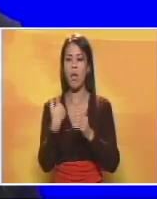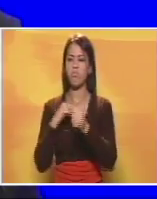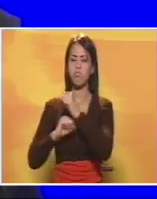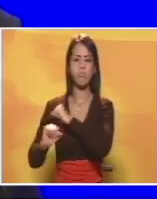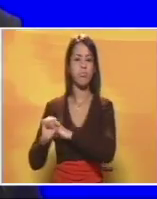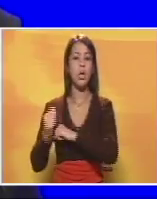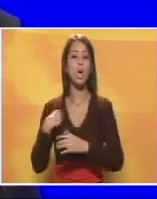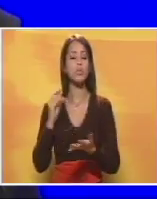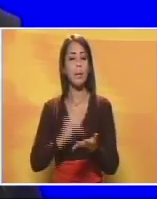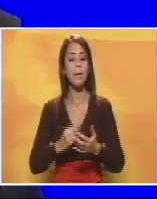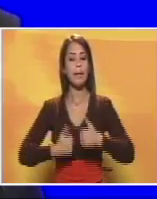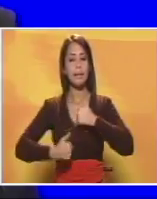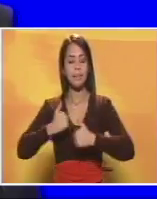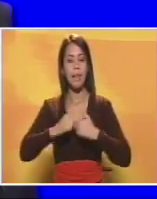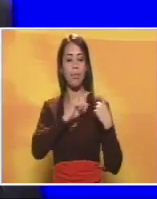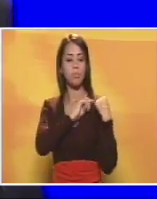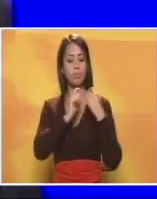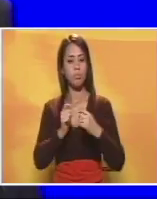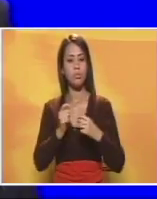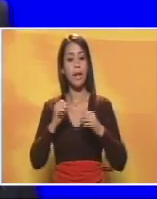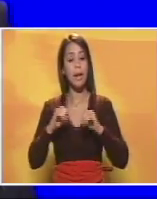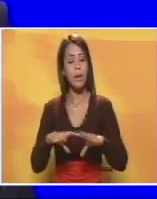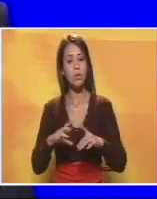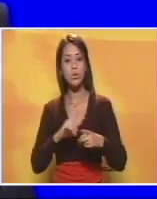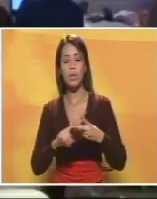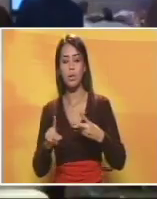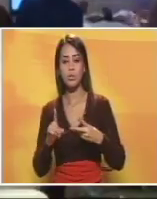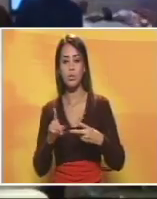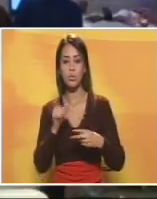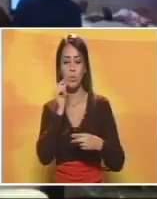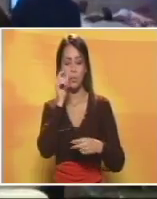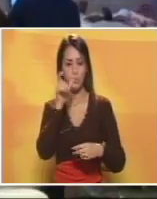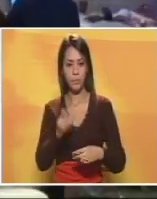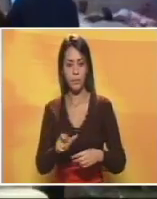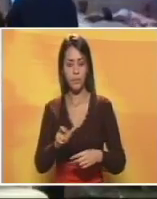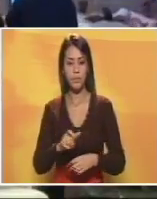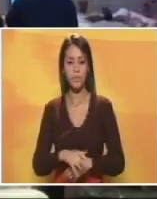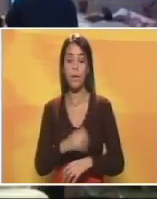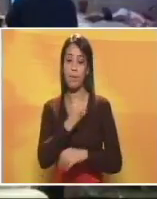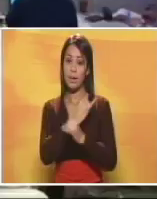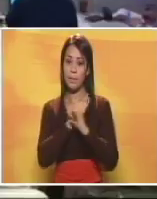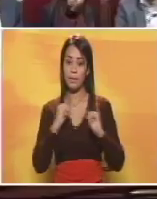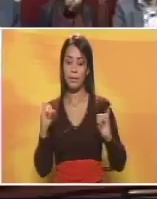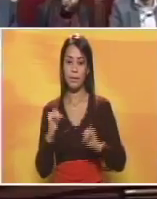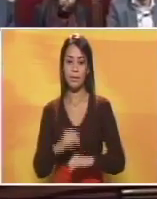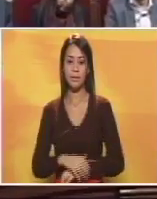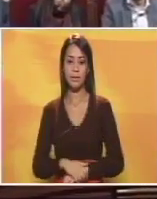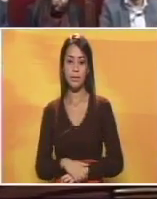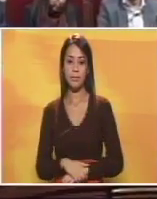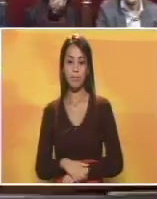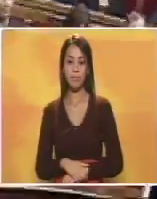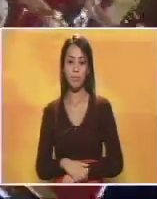a ser candidato a la investidura tras la renuncia a esa aspiración del independentista Jordi Turull.